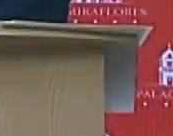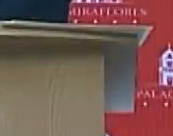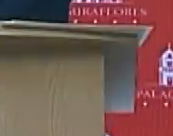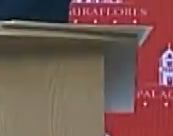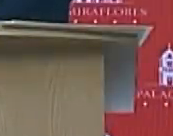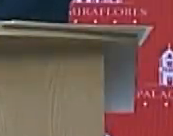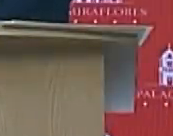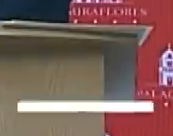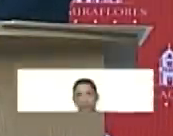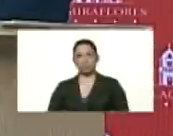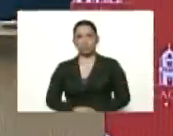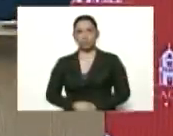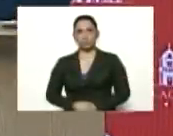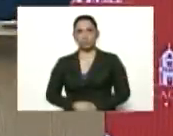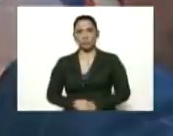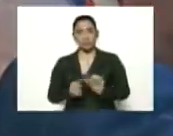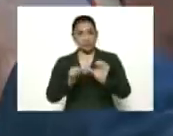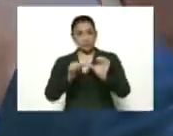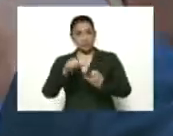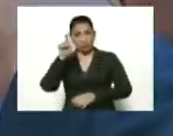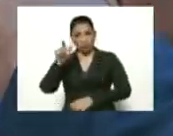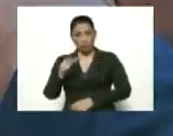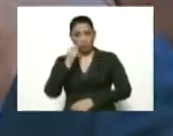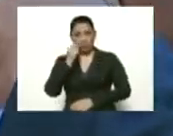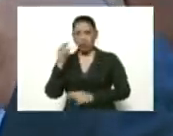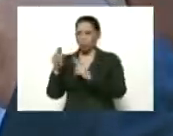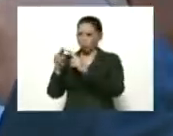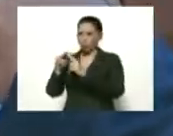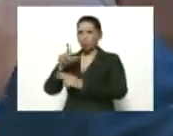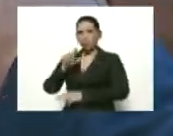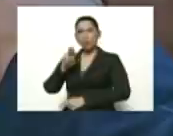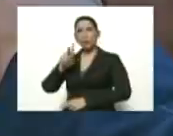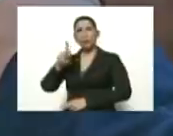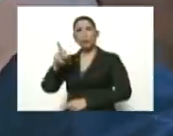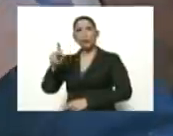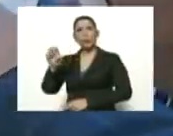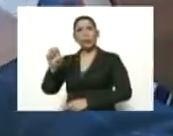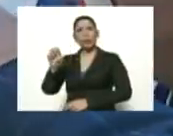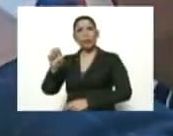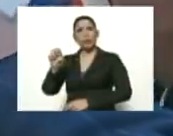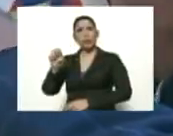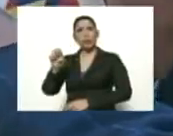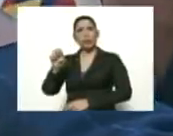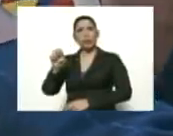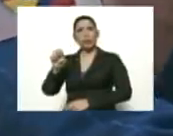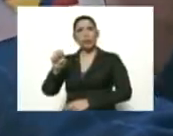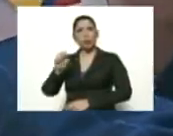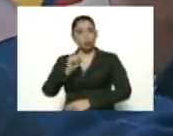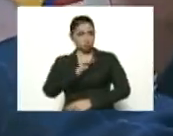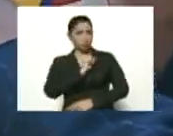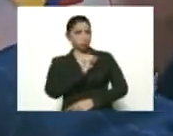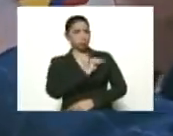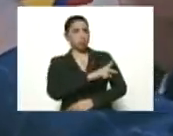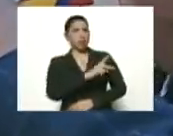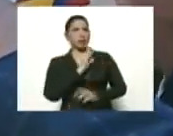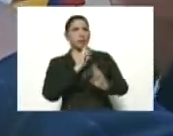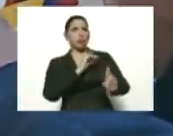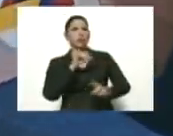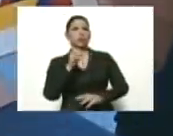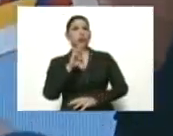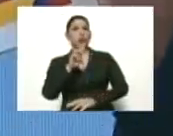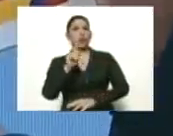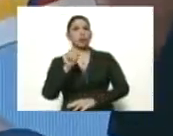sigue quiñones conoce salud y haro suponemos ok le responde jordan